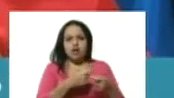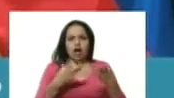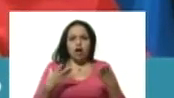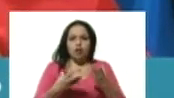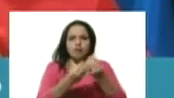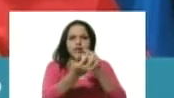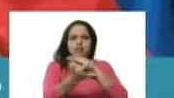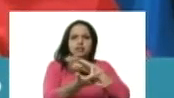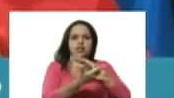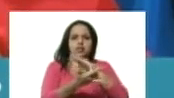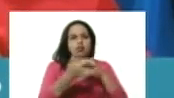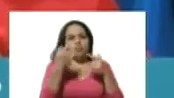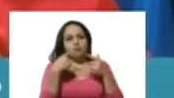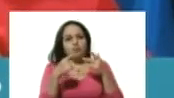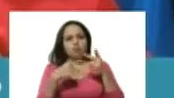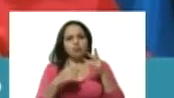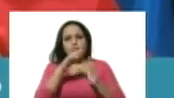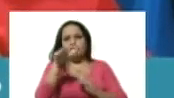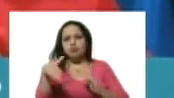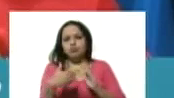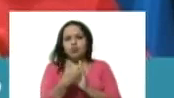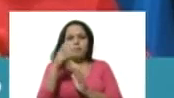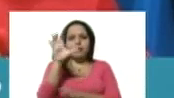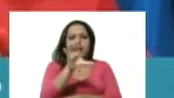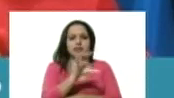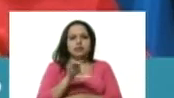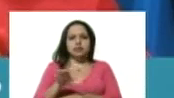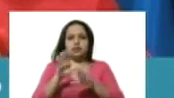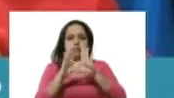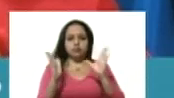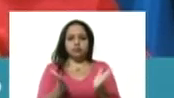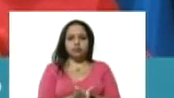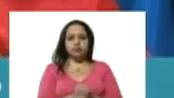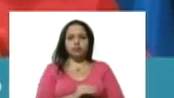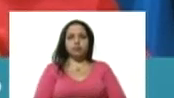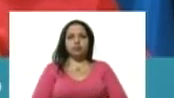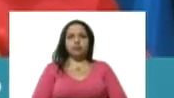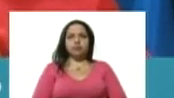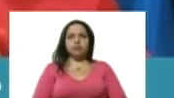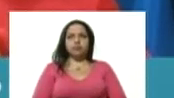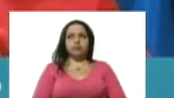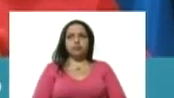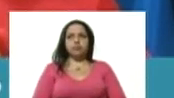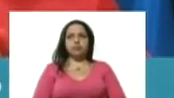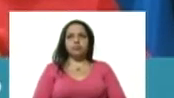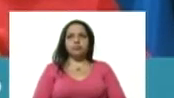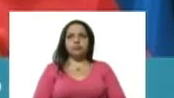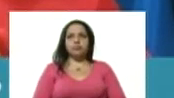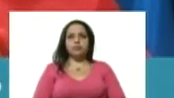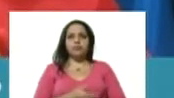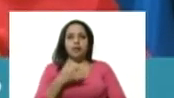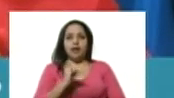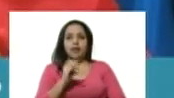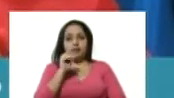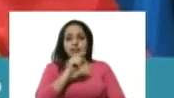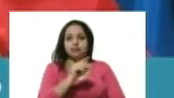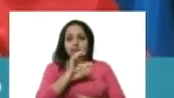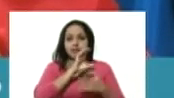acompañamiento técnico, etcétera, en todos los países de la región, forma parte de esta